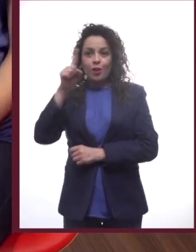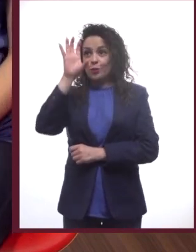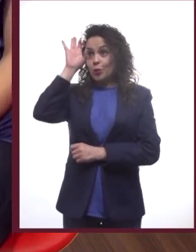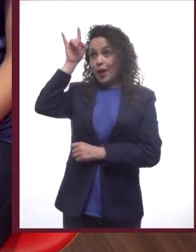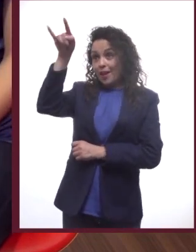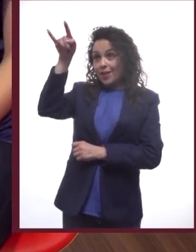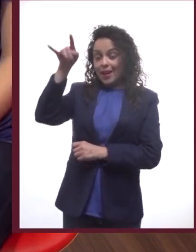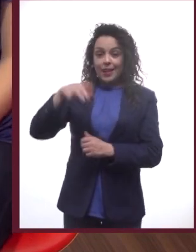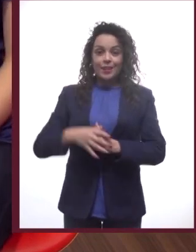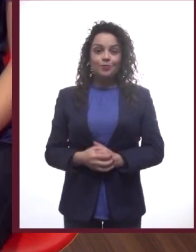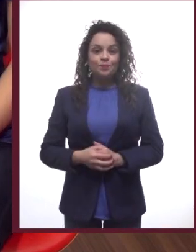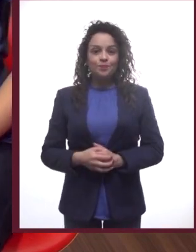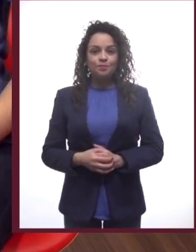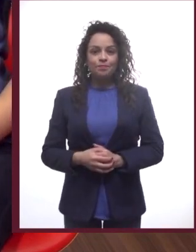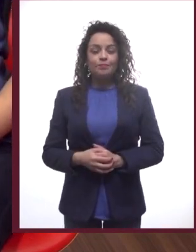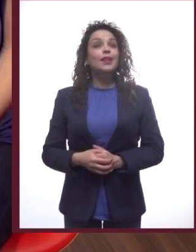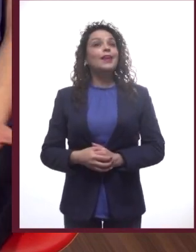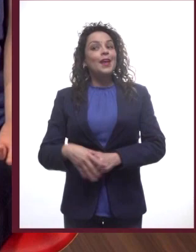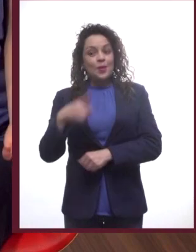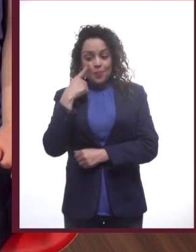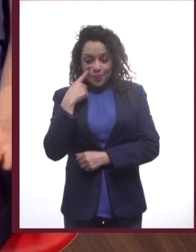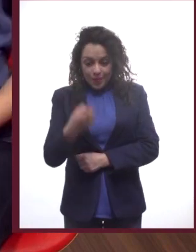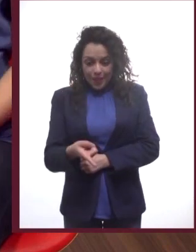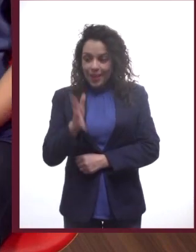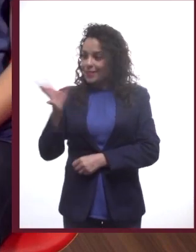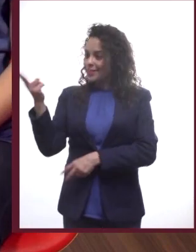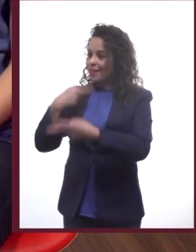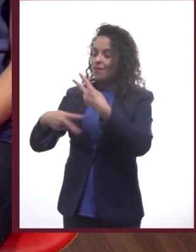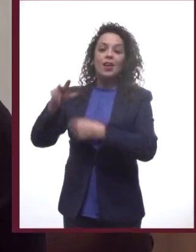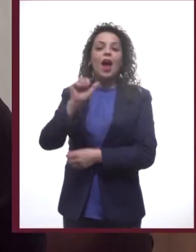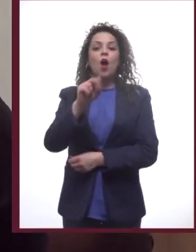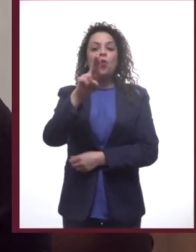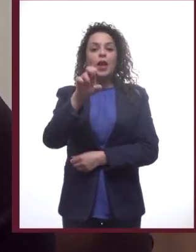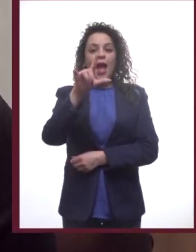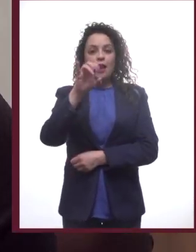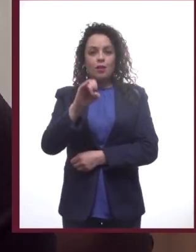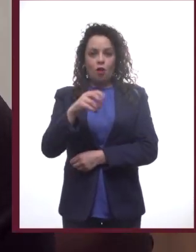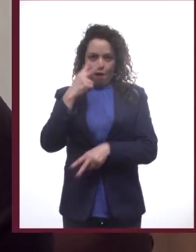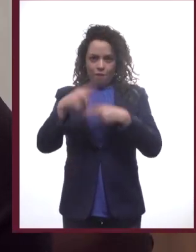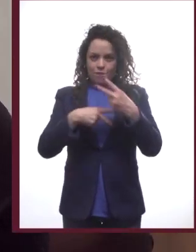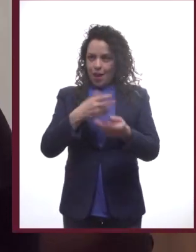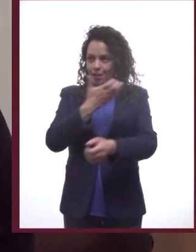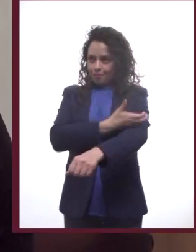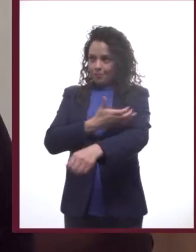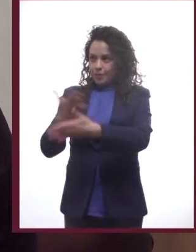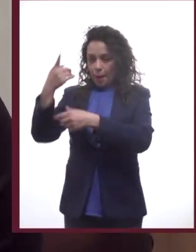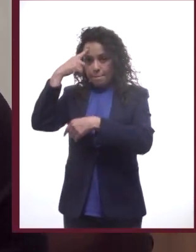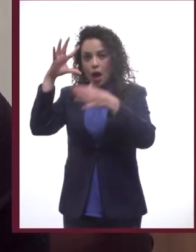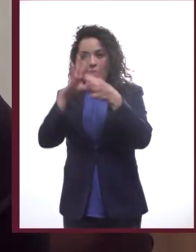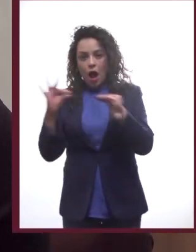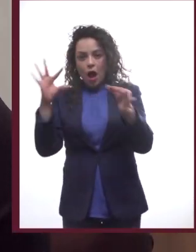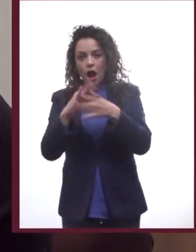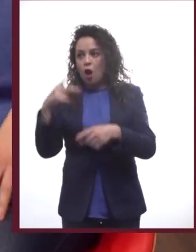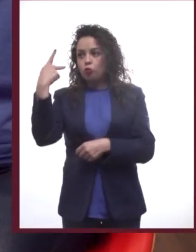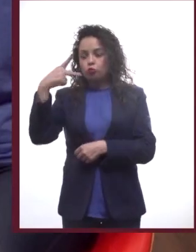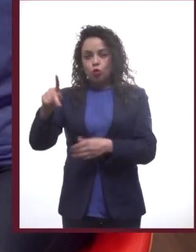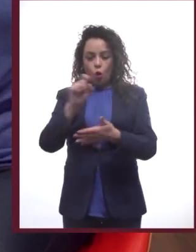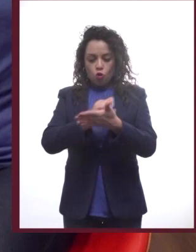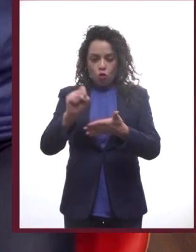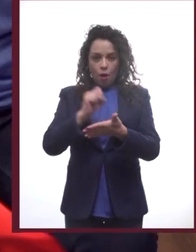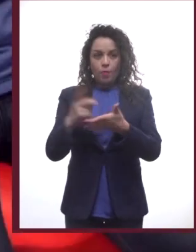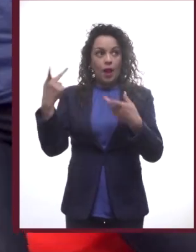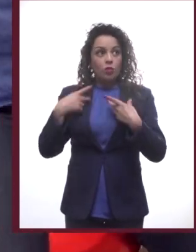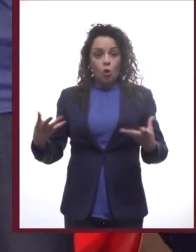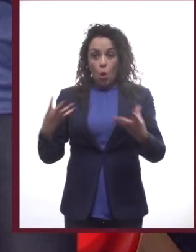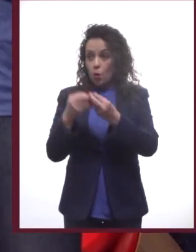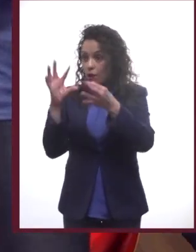en la Universidad Autónoma del Estado de Morelos, en Cuernavaca. Ah, mira, ya llegó Aurelio. ¿Sí me